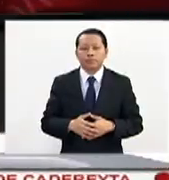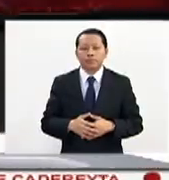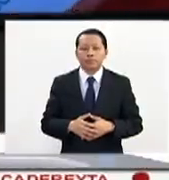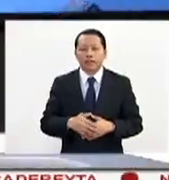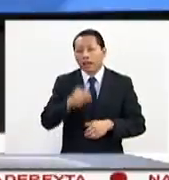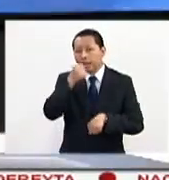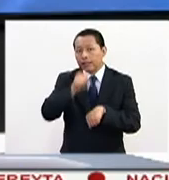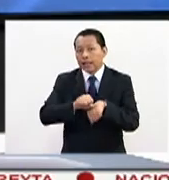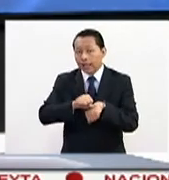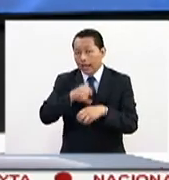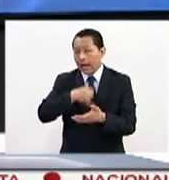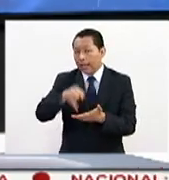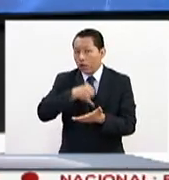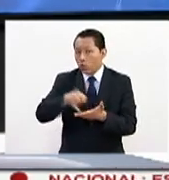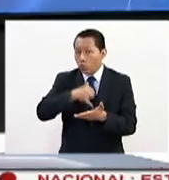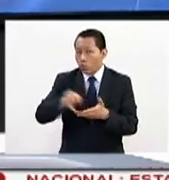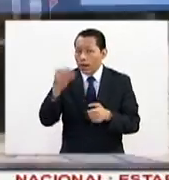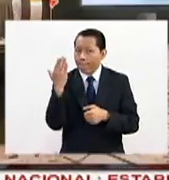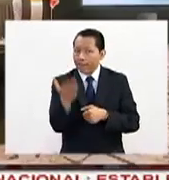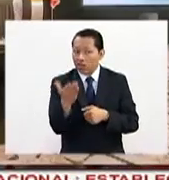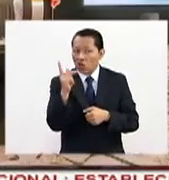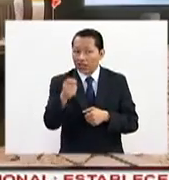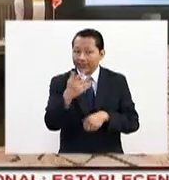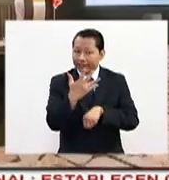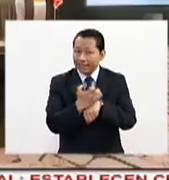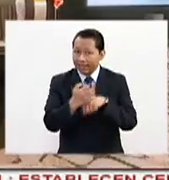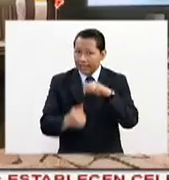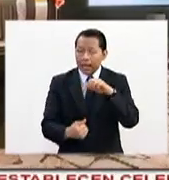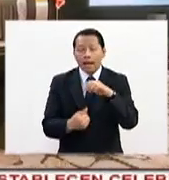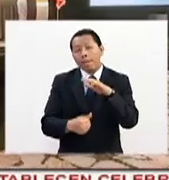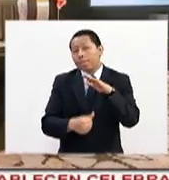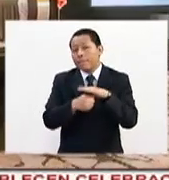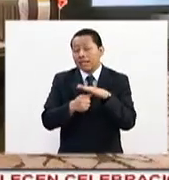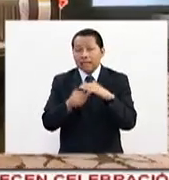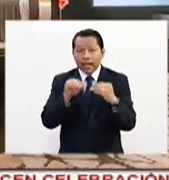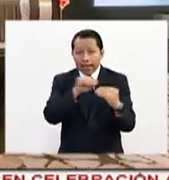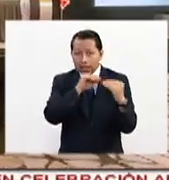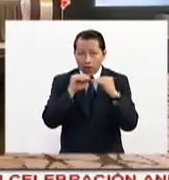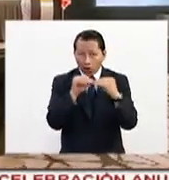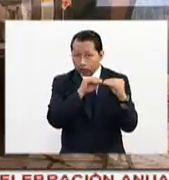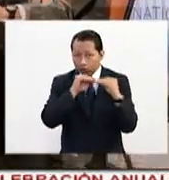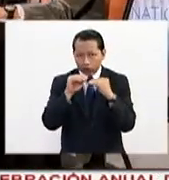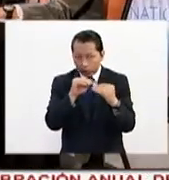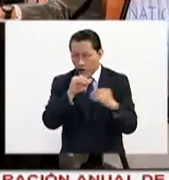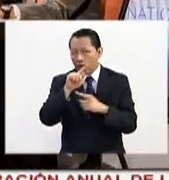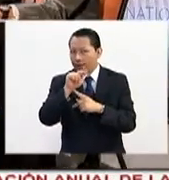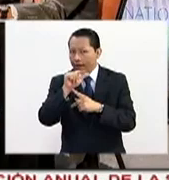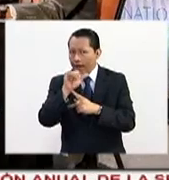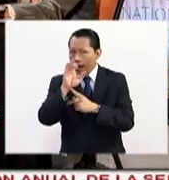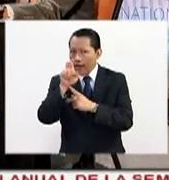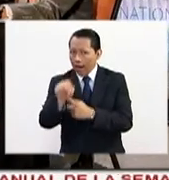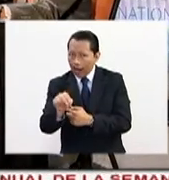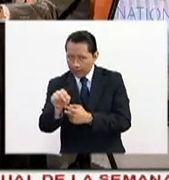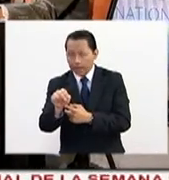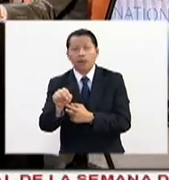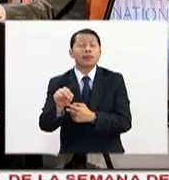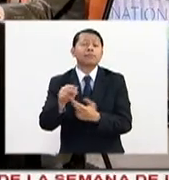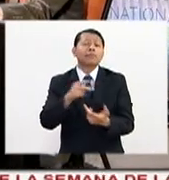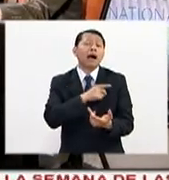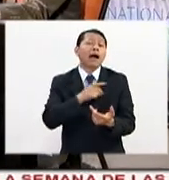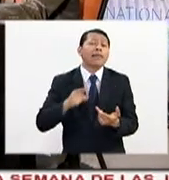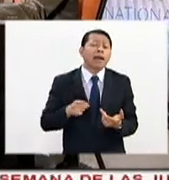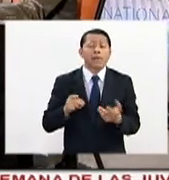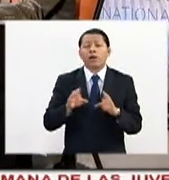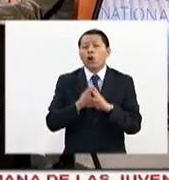Y la Secretaría de Agricultura pidió que en la 5ª mesa de negociaciones para la modernización del Tratado de Libre Comercio de América del Norte se le dé